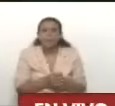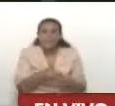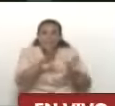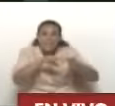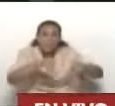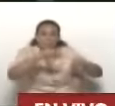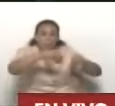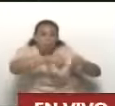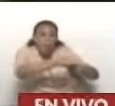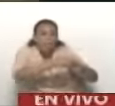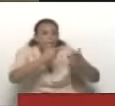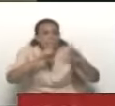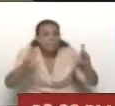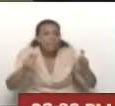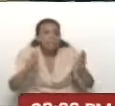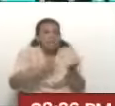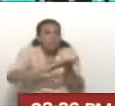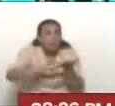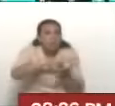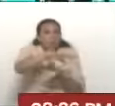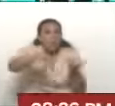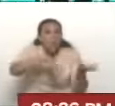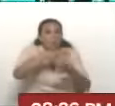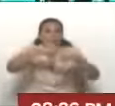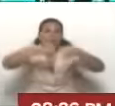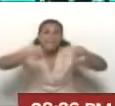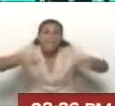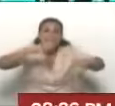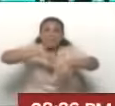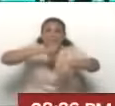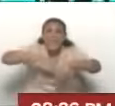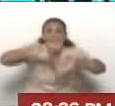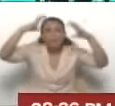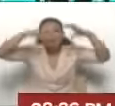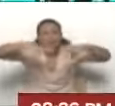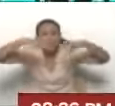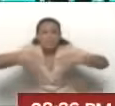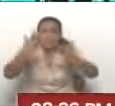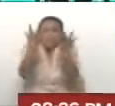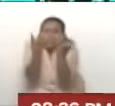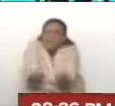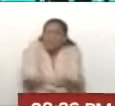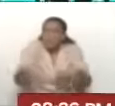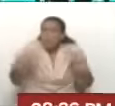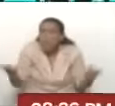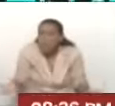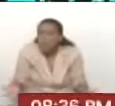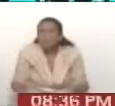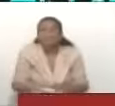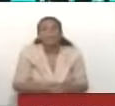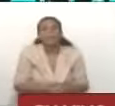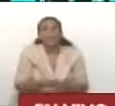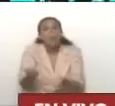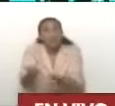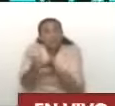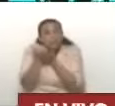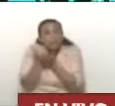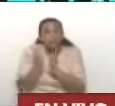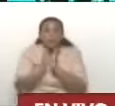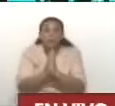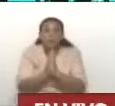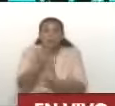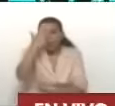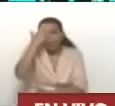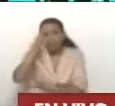desde el territorio, generar las soluciones de los problemas. Correcto, pues yo te pregunté, Germán, ¿en qué te puedo apoyar? Bueno, nos puede apoyar,